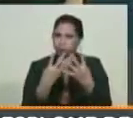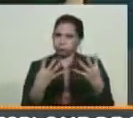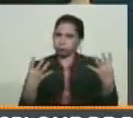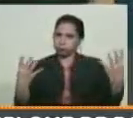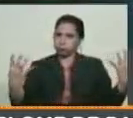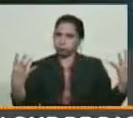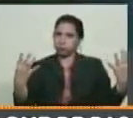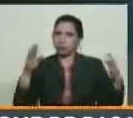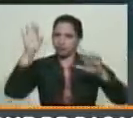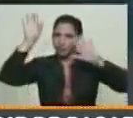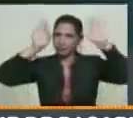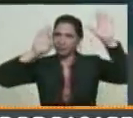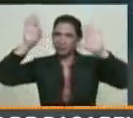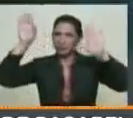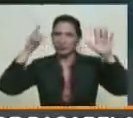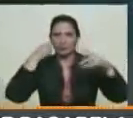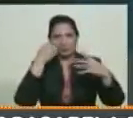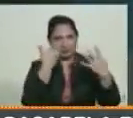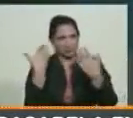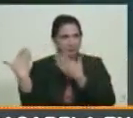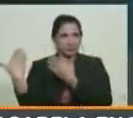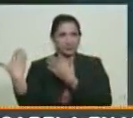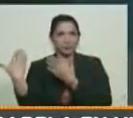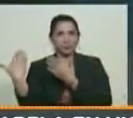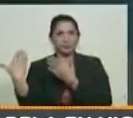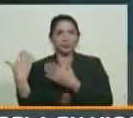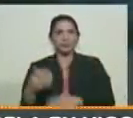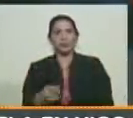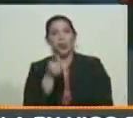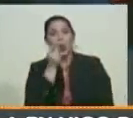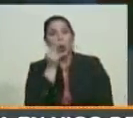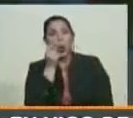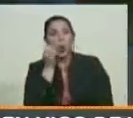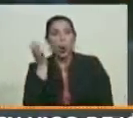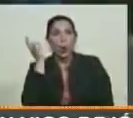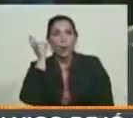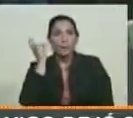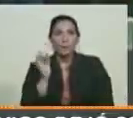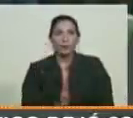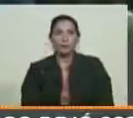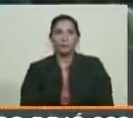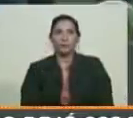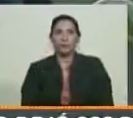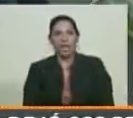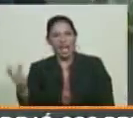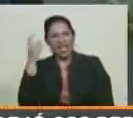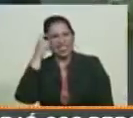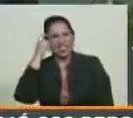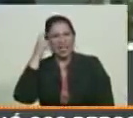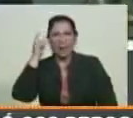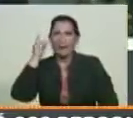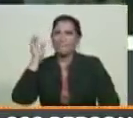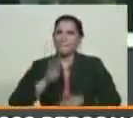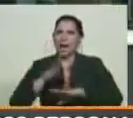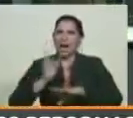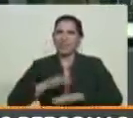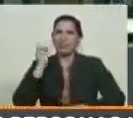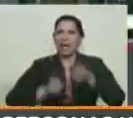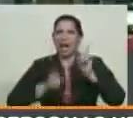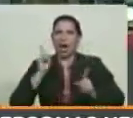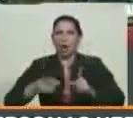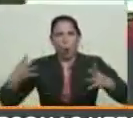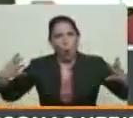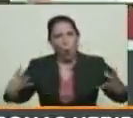mano, por favor. Esto que estamos aquí, estas mujeres y estos hombres, el día que pase algo, estaremos junto al